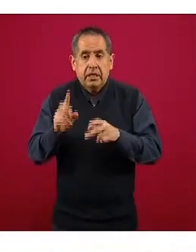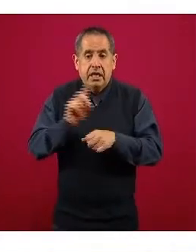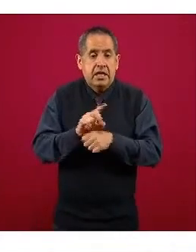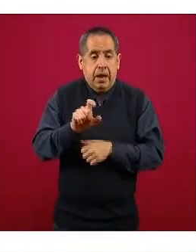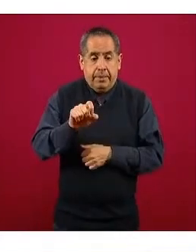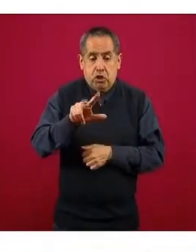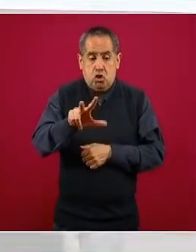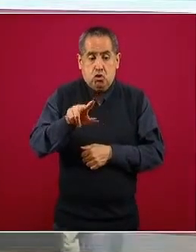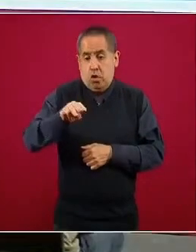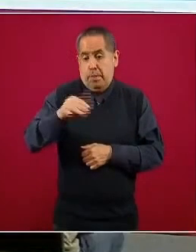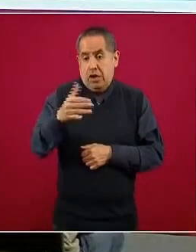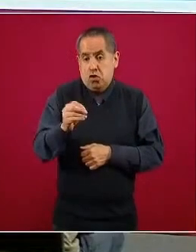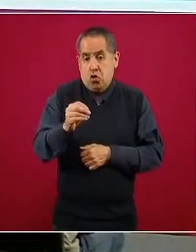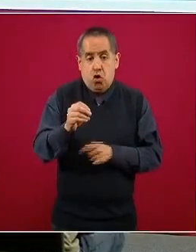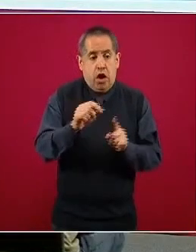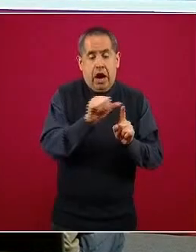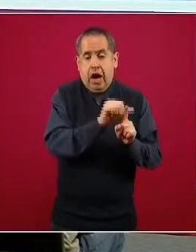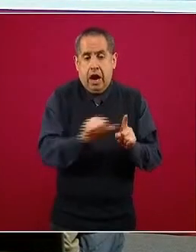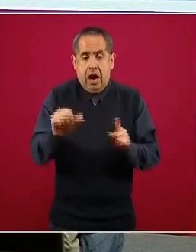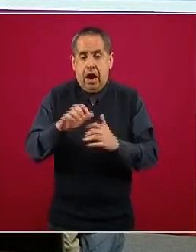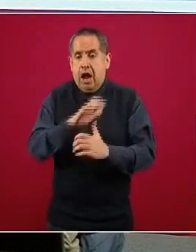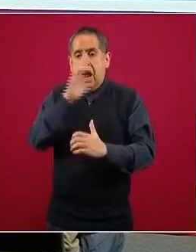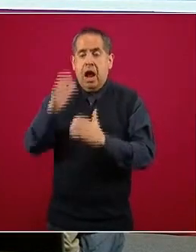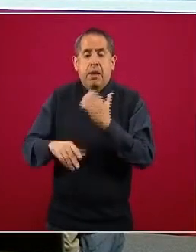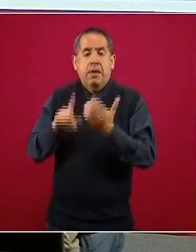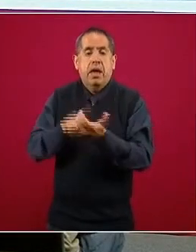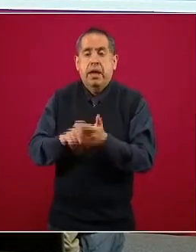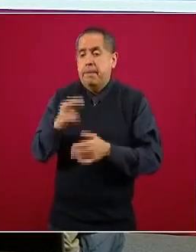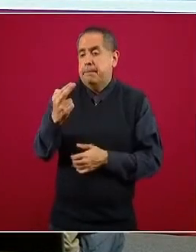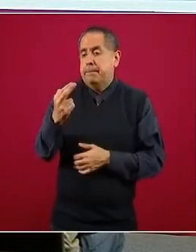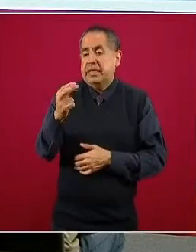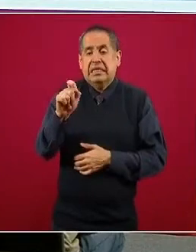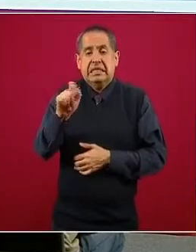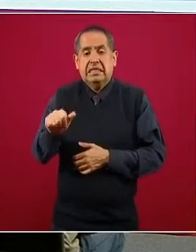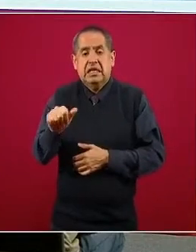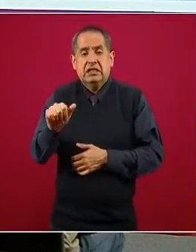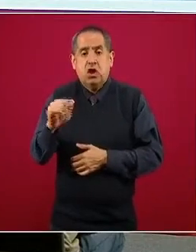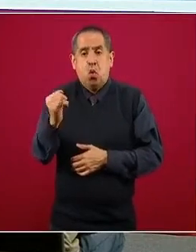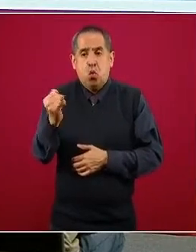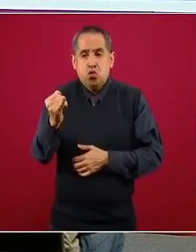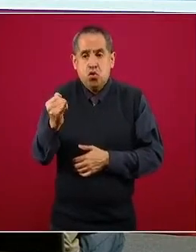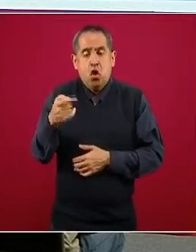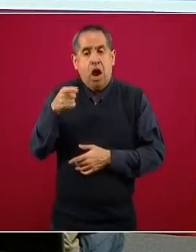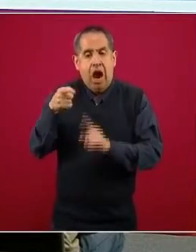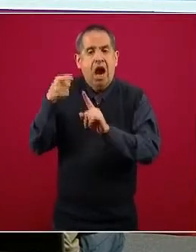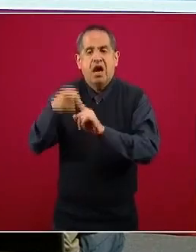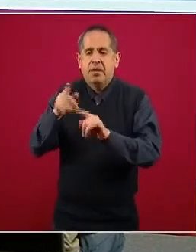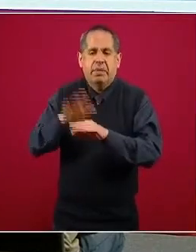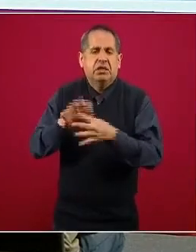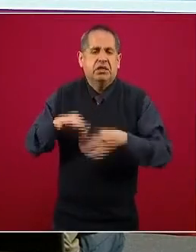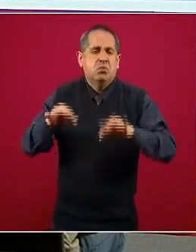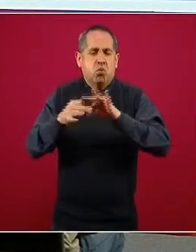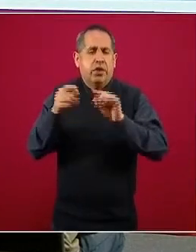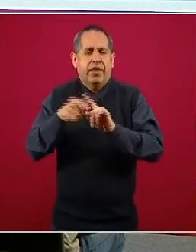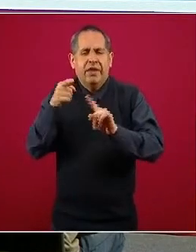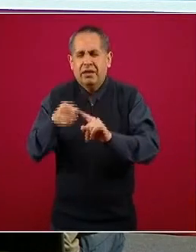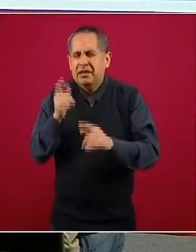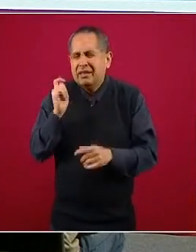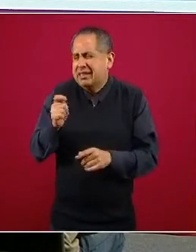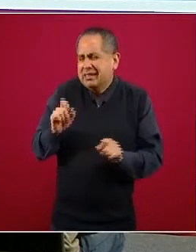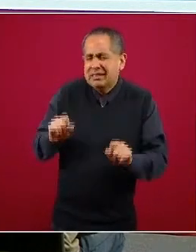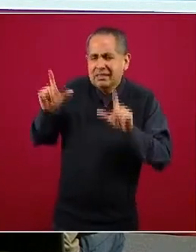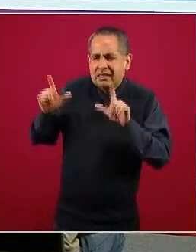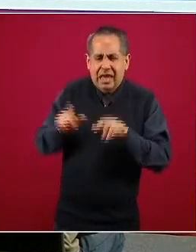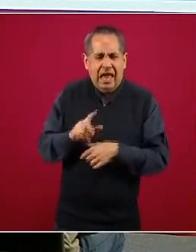28 de mayo y está terminando ahí hasta el 26 de junio, donde tenemos la estimación más reciente. ¿Qué quiere